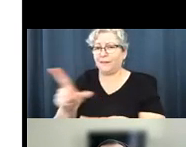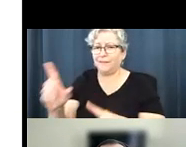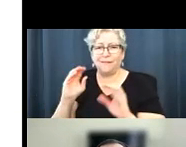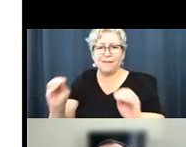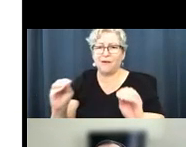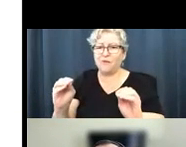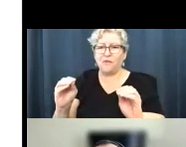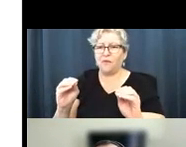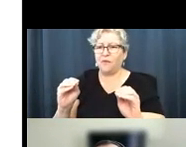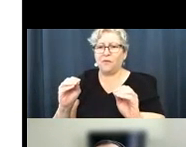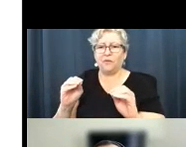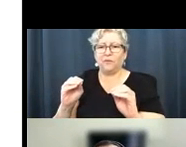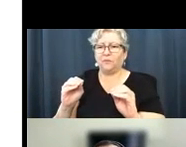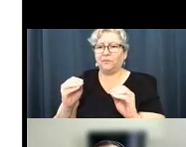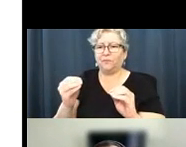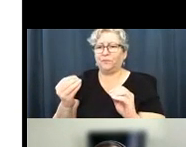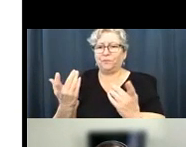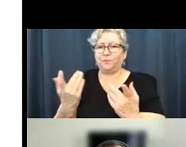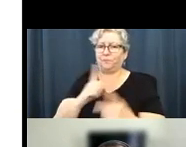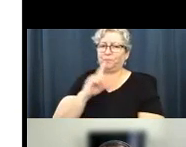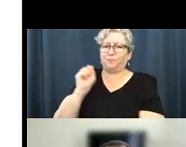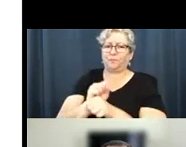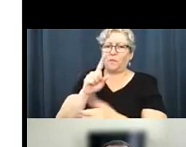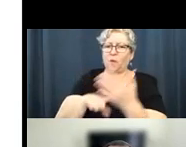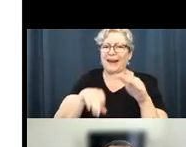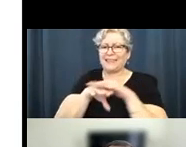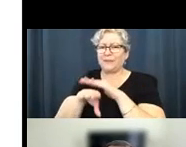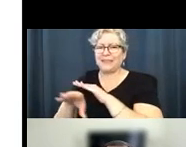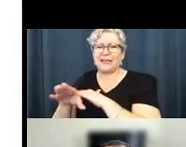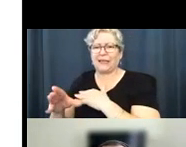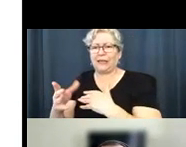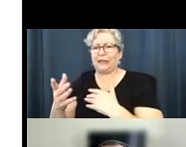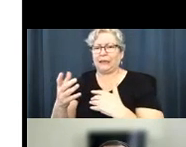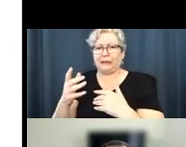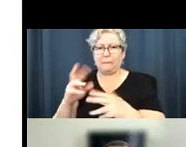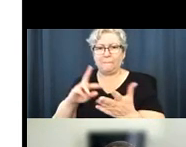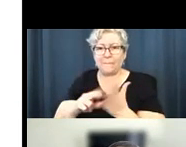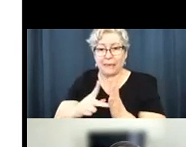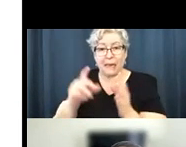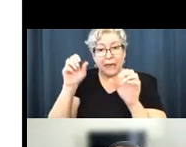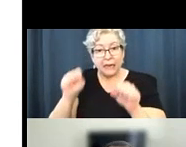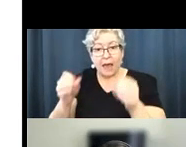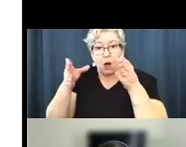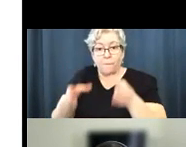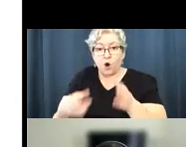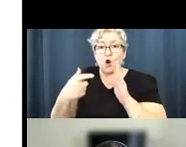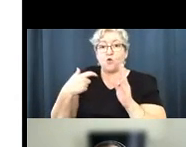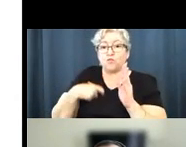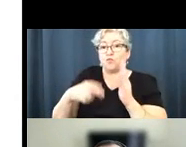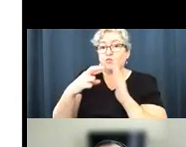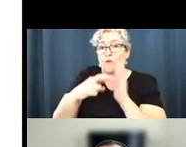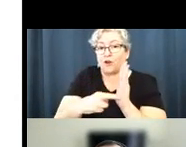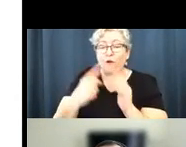395.000. Y eso verdaderamente no tiene ningún tipo de significado de lo que la accesibilidad y la usabilidad tiene.